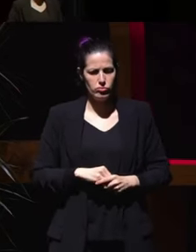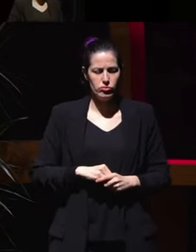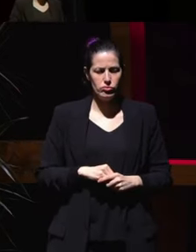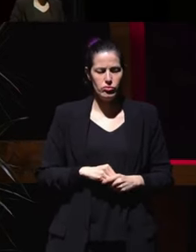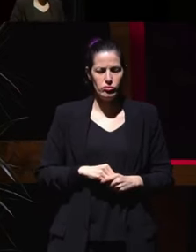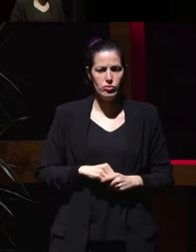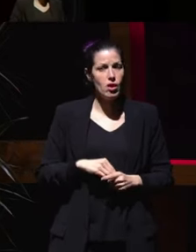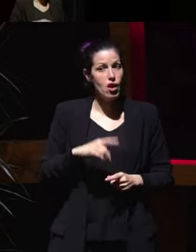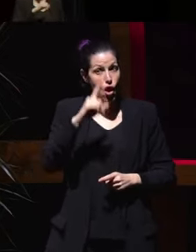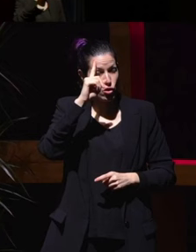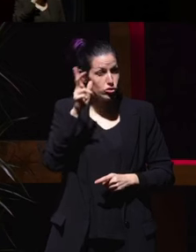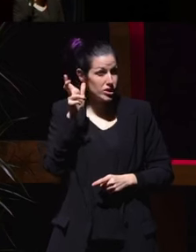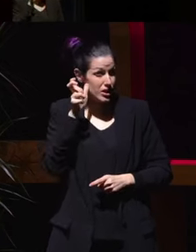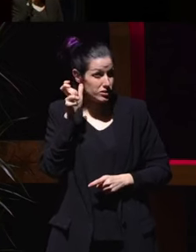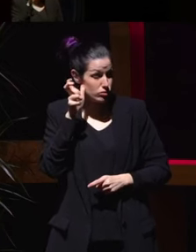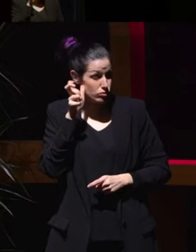sei